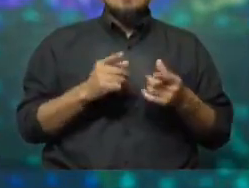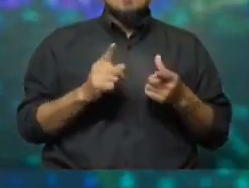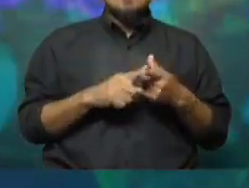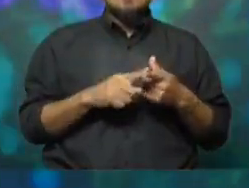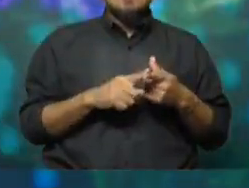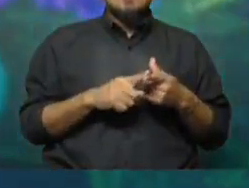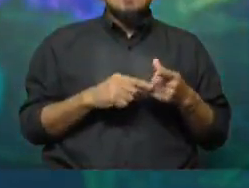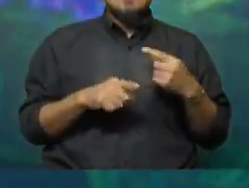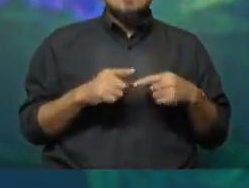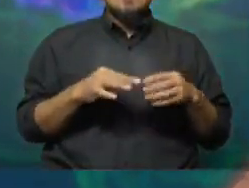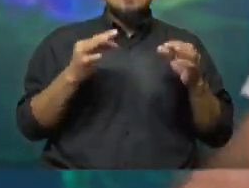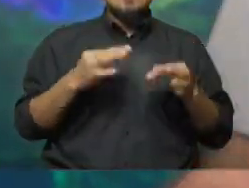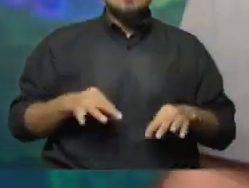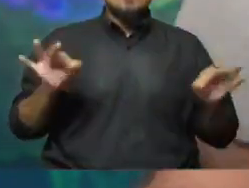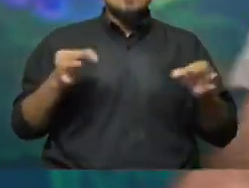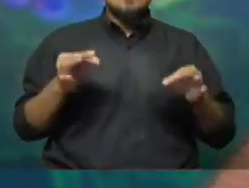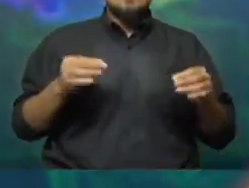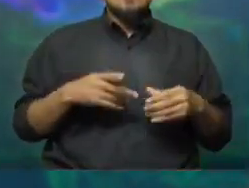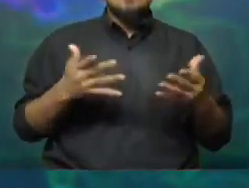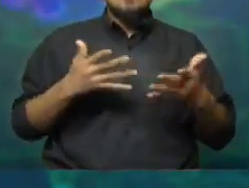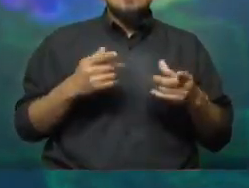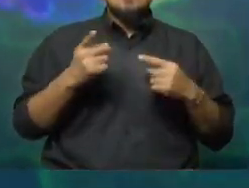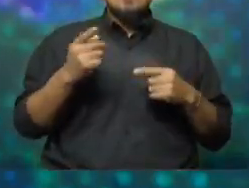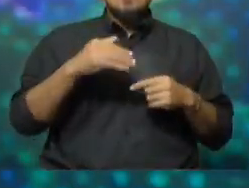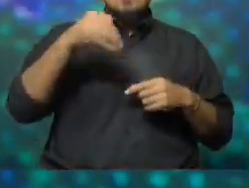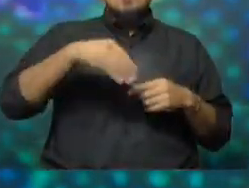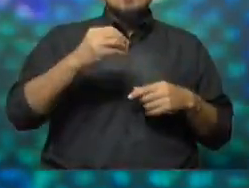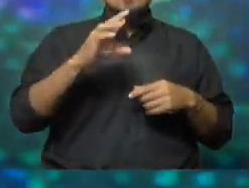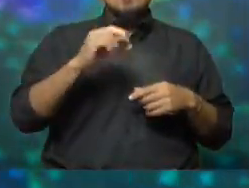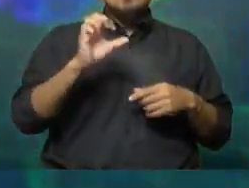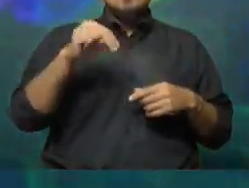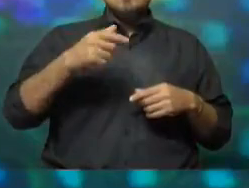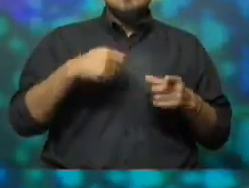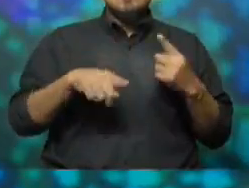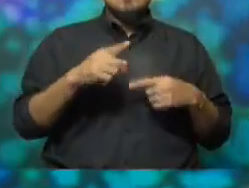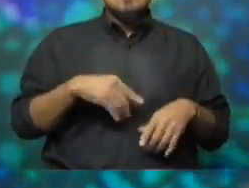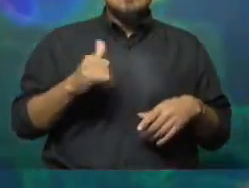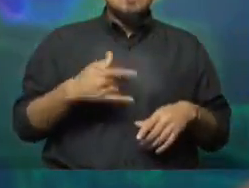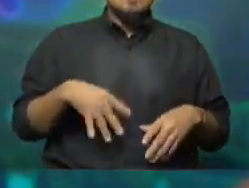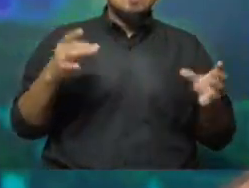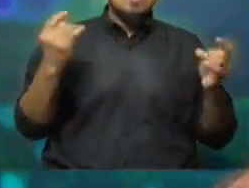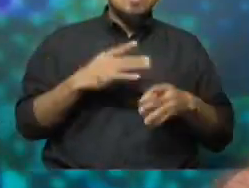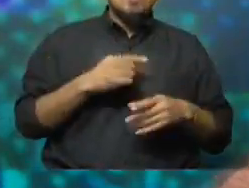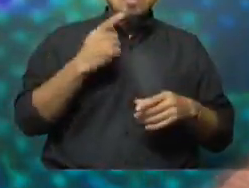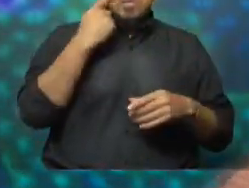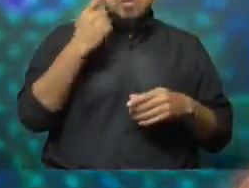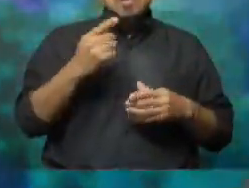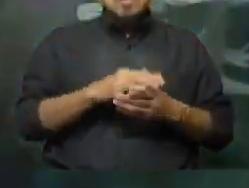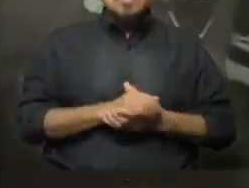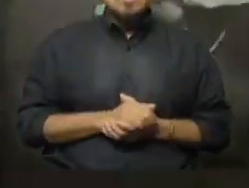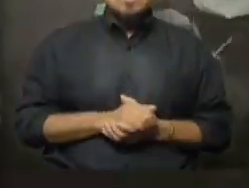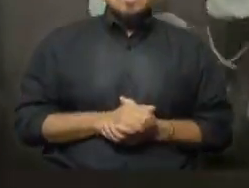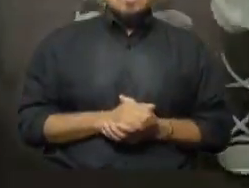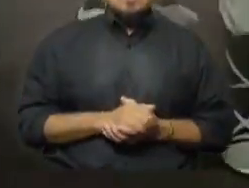vamos a cerrar con su música. Vamos al móvil entonces, como dijimos, si Morena está pronta, estamos nosotros prontos también para escucharla y ver con quién